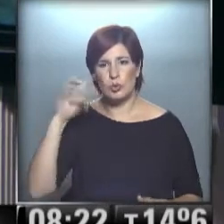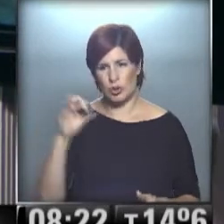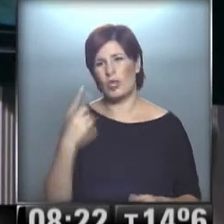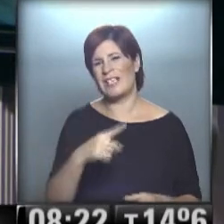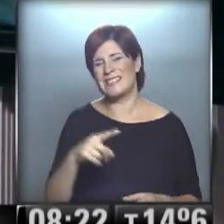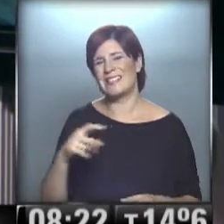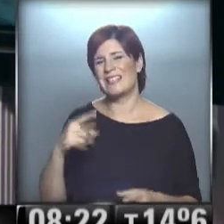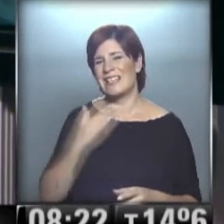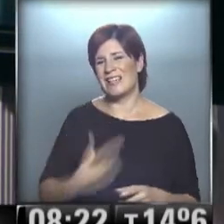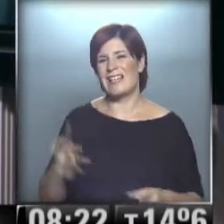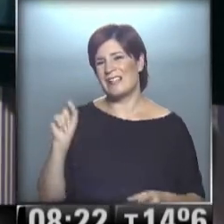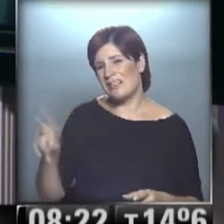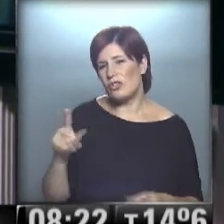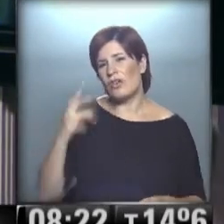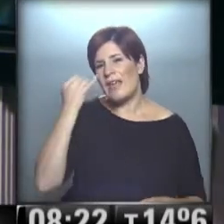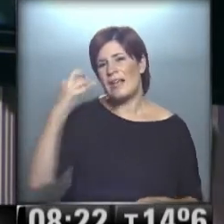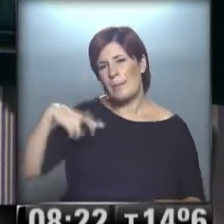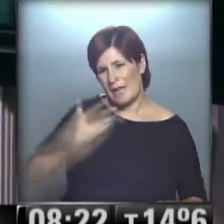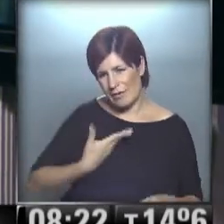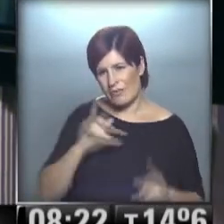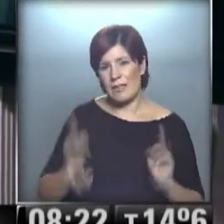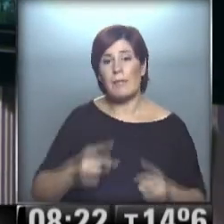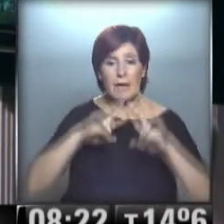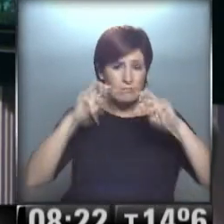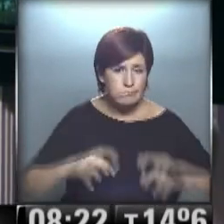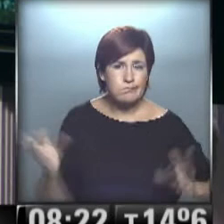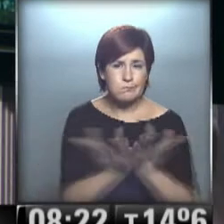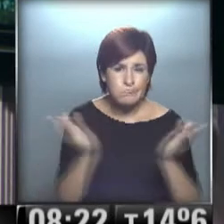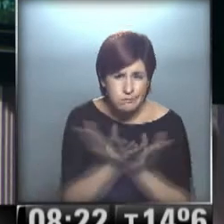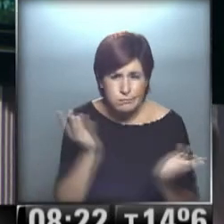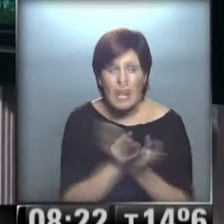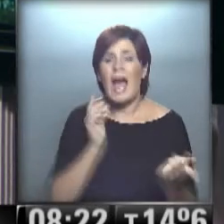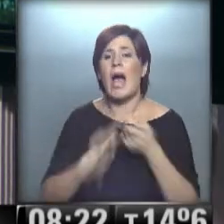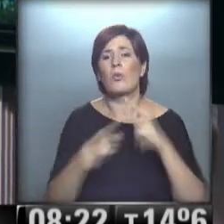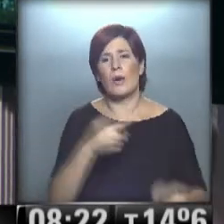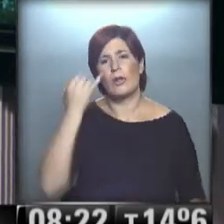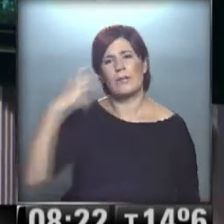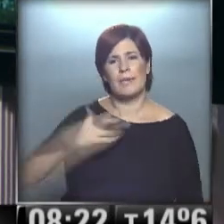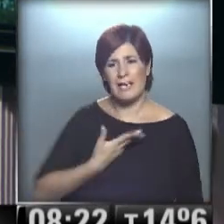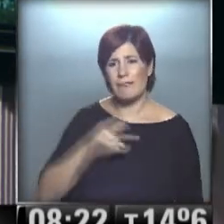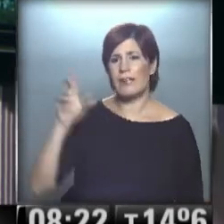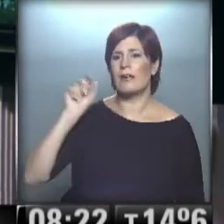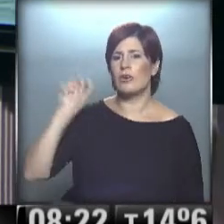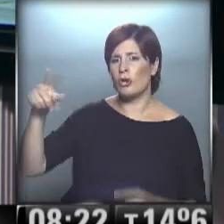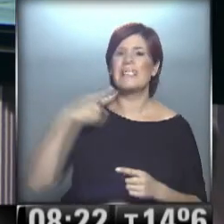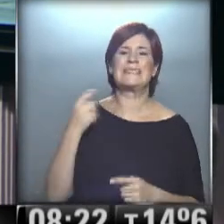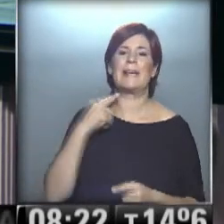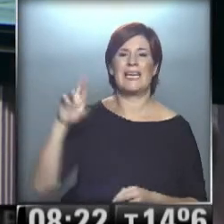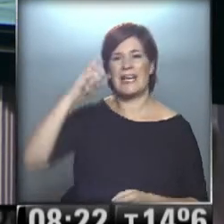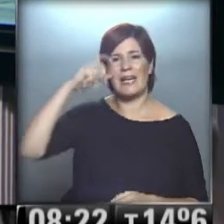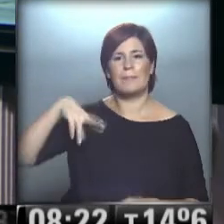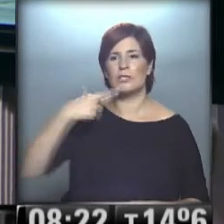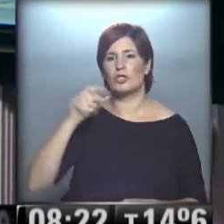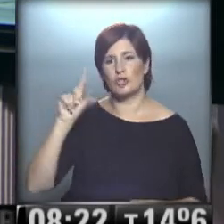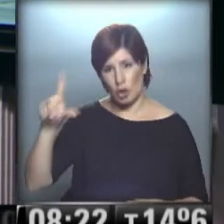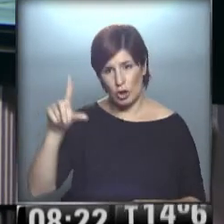para analizar este acuerdo entre la empresa ypf y la empresa repsol es el puntapié inicial del debate parlamentario